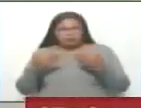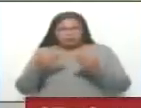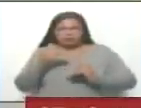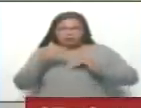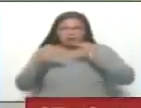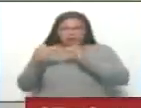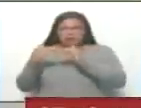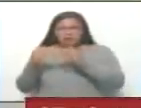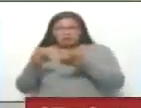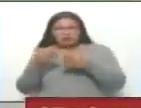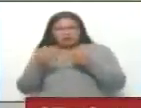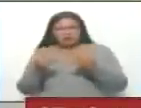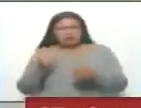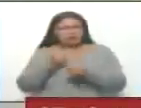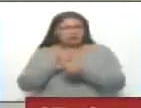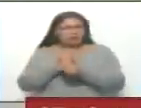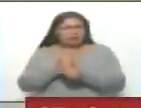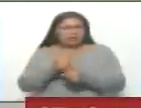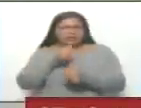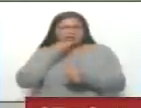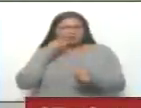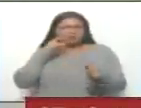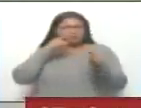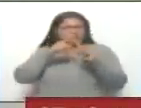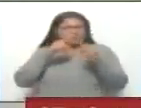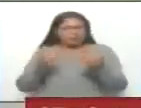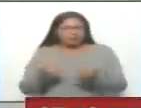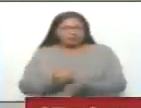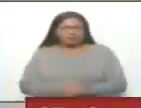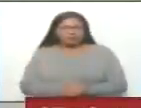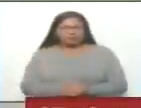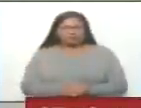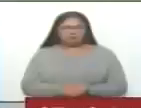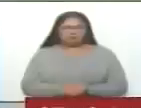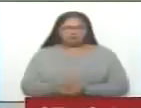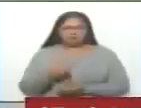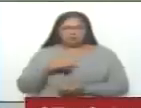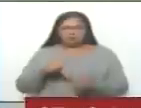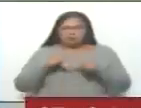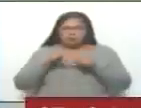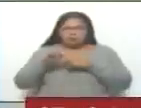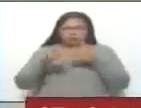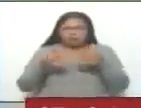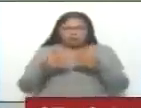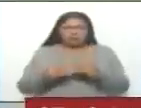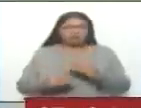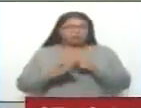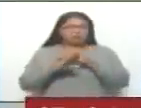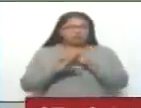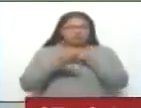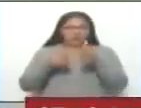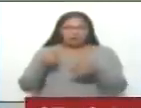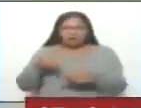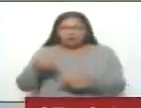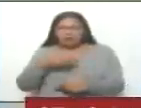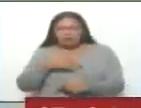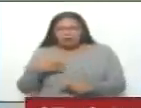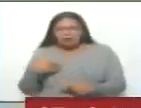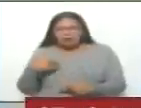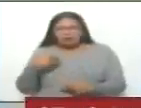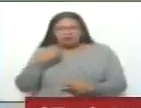del salario del trabajador, quienes apuntaron precisamente a que sigan las sanciones contra Venezuela y que hoy están diciendo en la